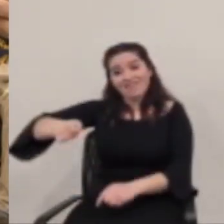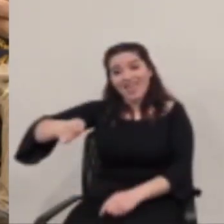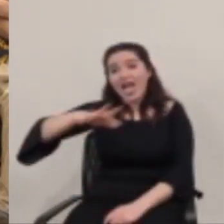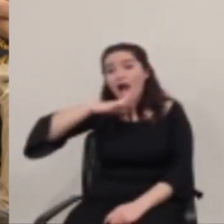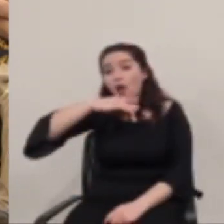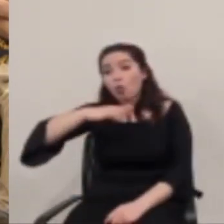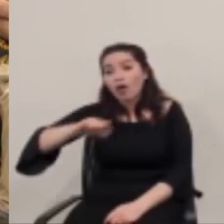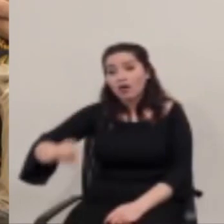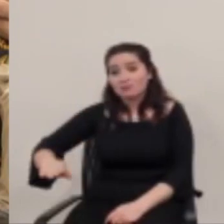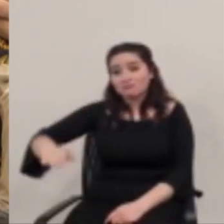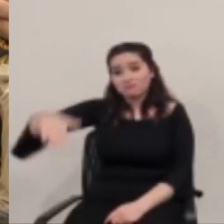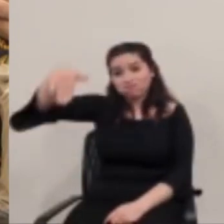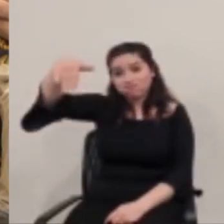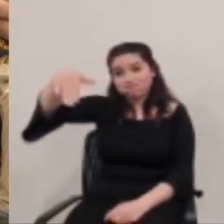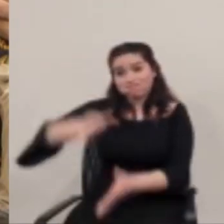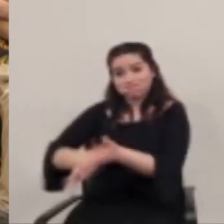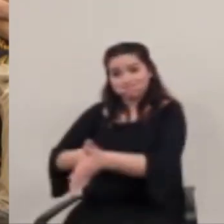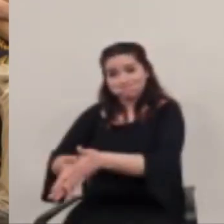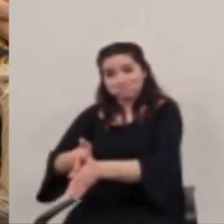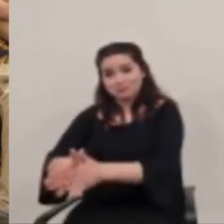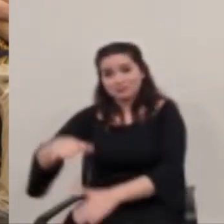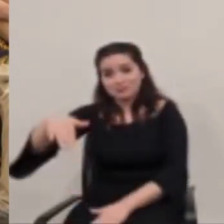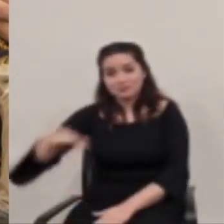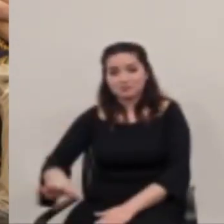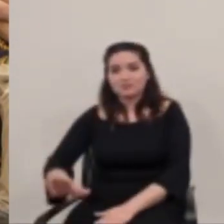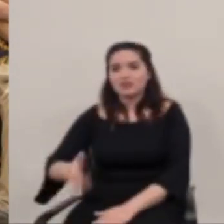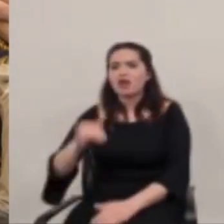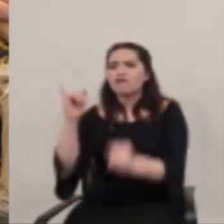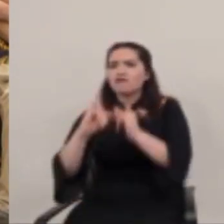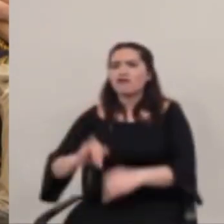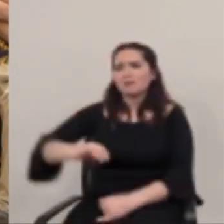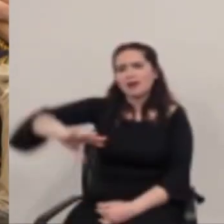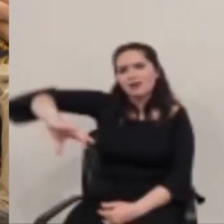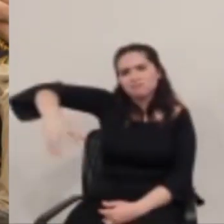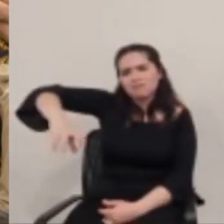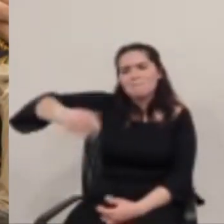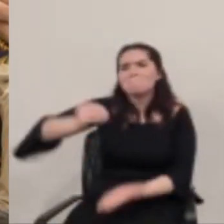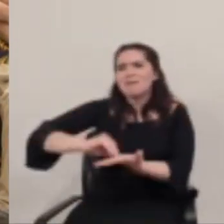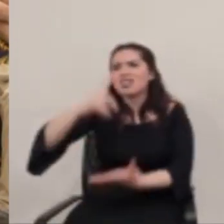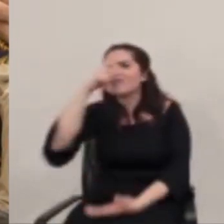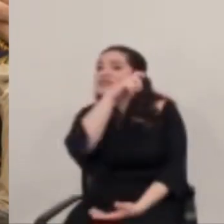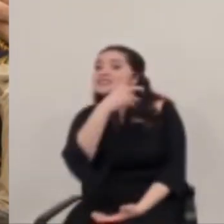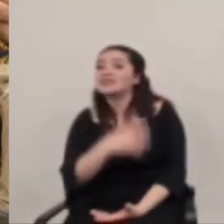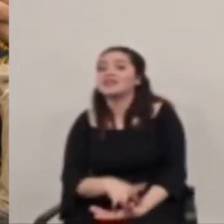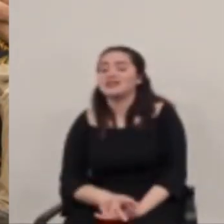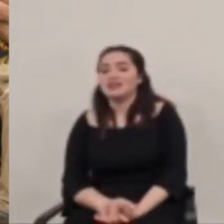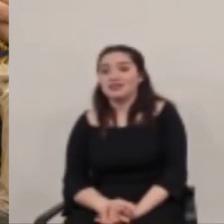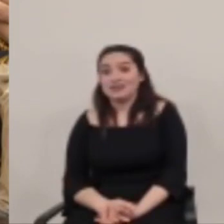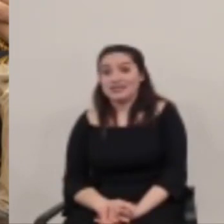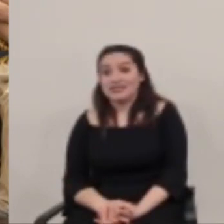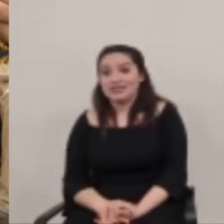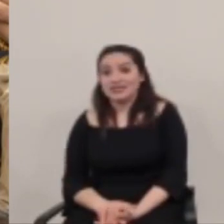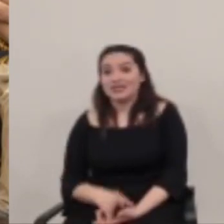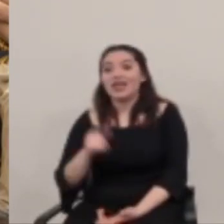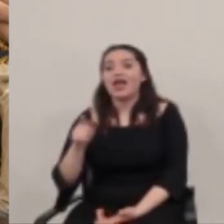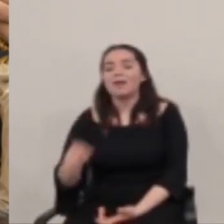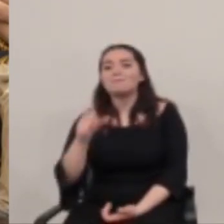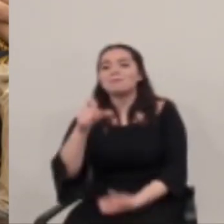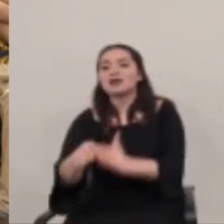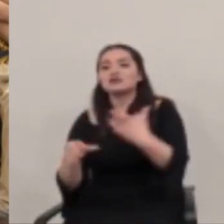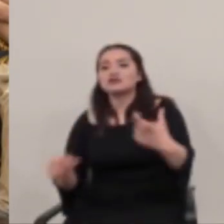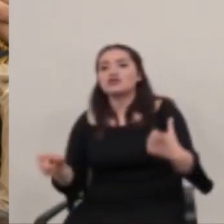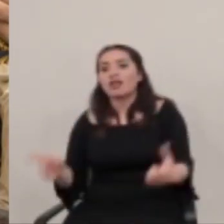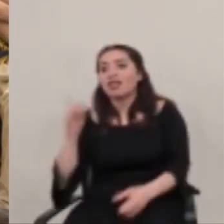y no en esta manera, que es mucho más difícil, fueron creadas después de la Primera o la Segunda Guerra Mundial, justamente por los soldados que llegaban